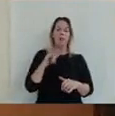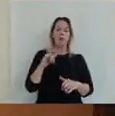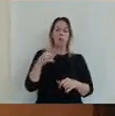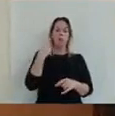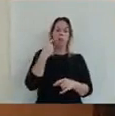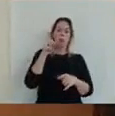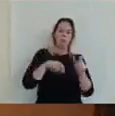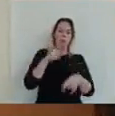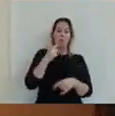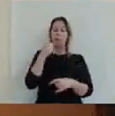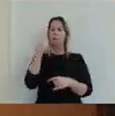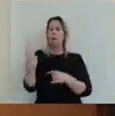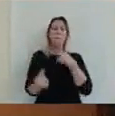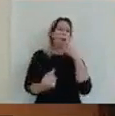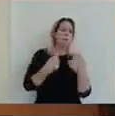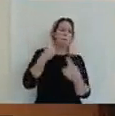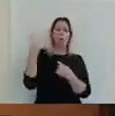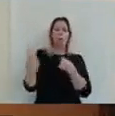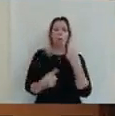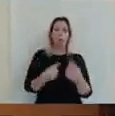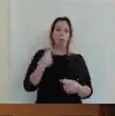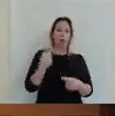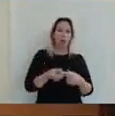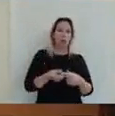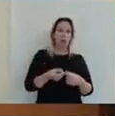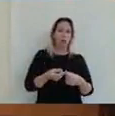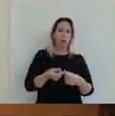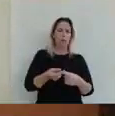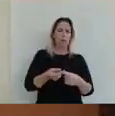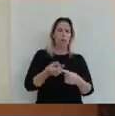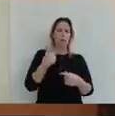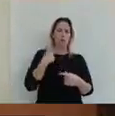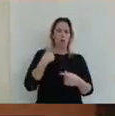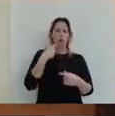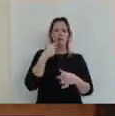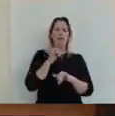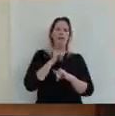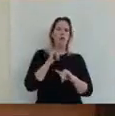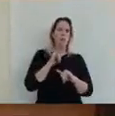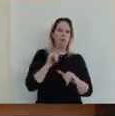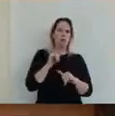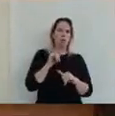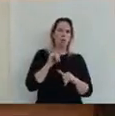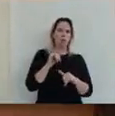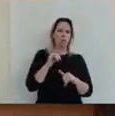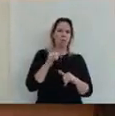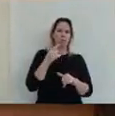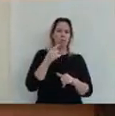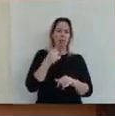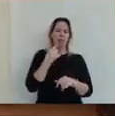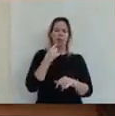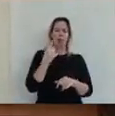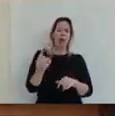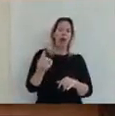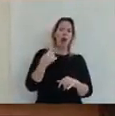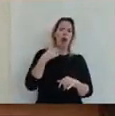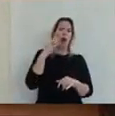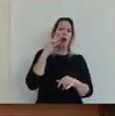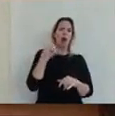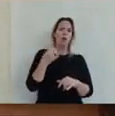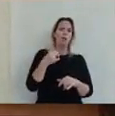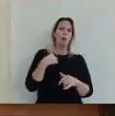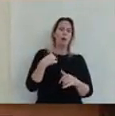sabe cómo se actuó. No tengo información de que alguien se haya acercado a nosotros para preguntarnos qué fue lo que fuimos a